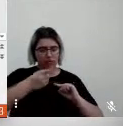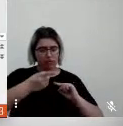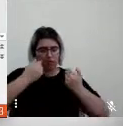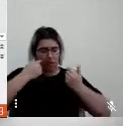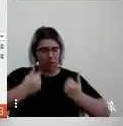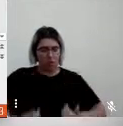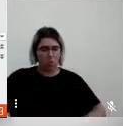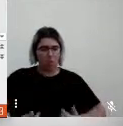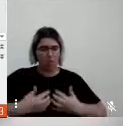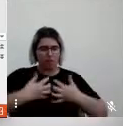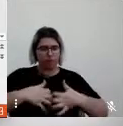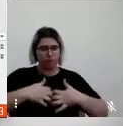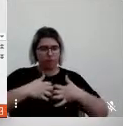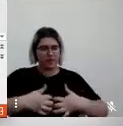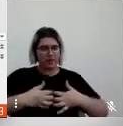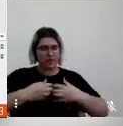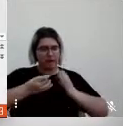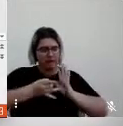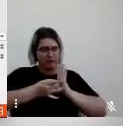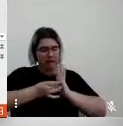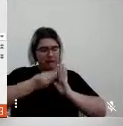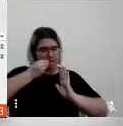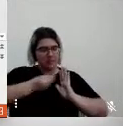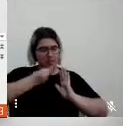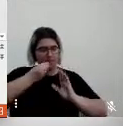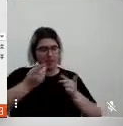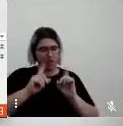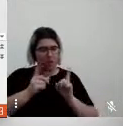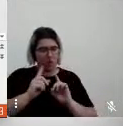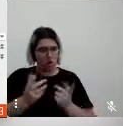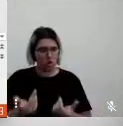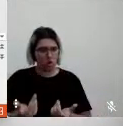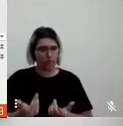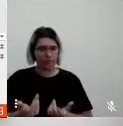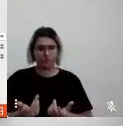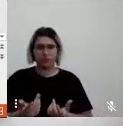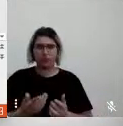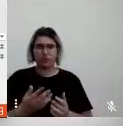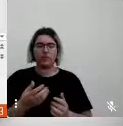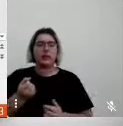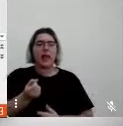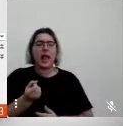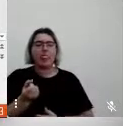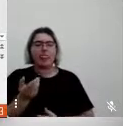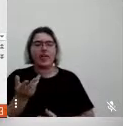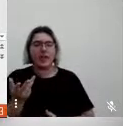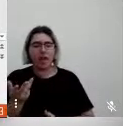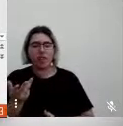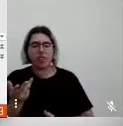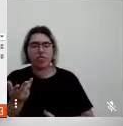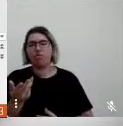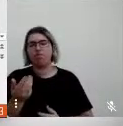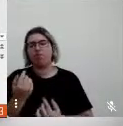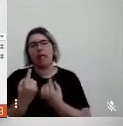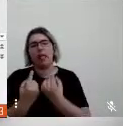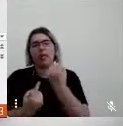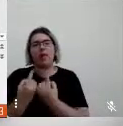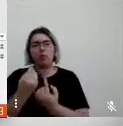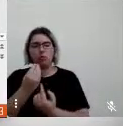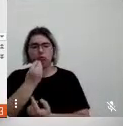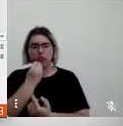fabricar proteínas de calidad, digamos, que son buenas para ti. La cantidad, hay alimentos que no